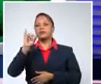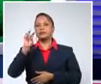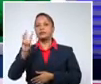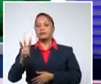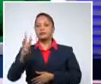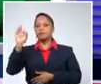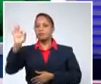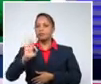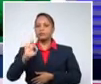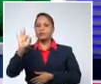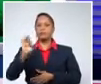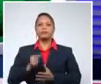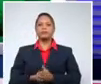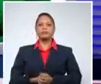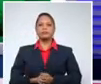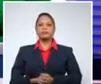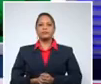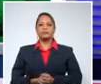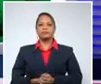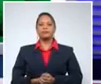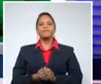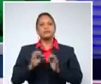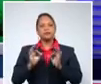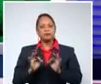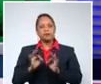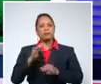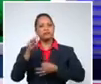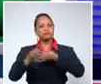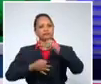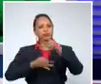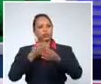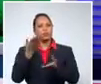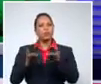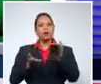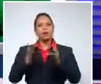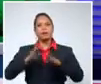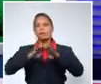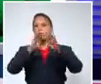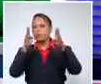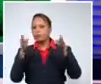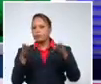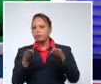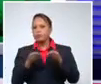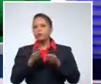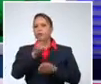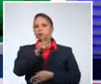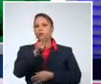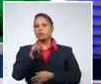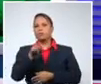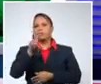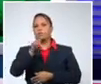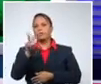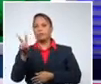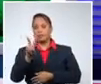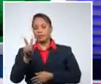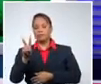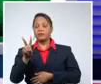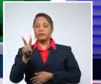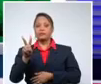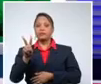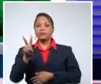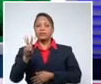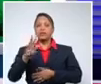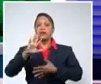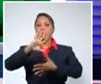0,63%. Siempre reflejamos, la comparamos con el mundo, 2,22%, y con las